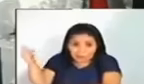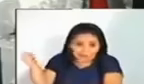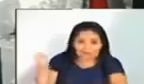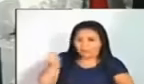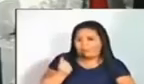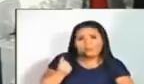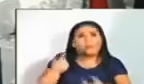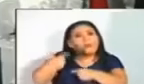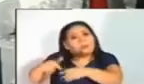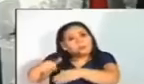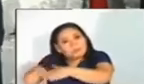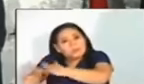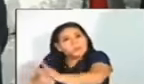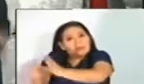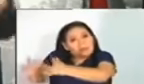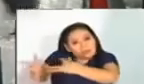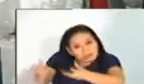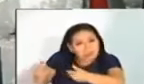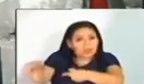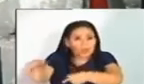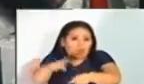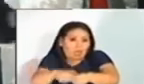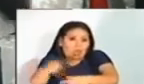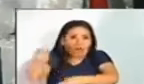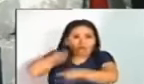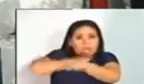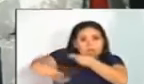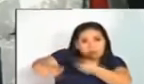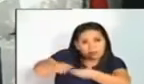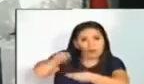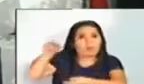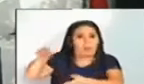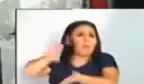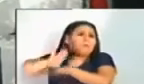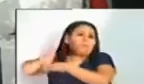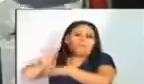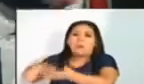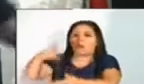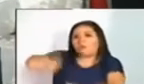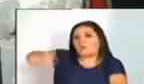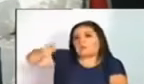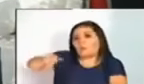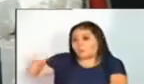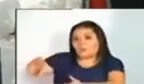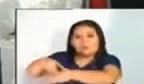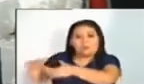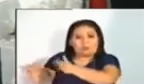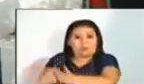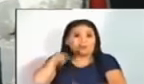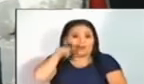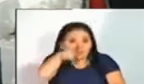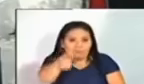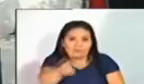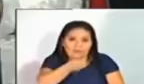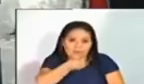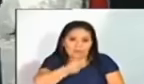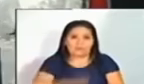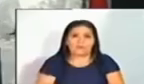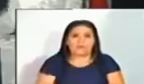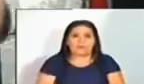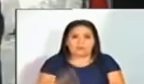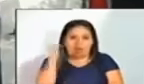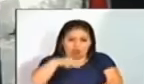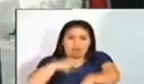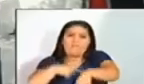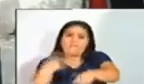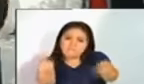embargo, la Asamblea Legislativa quiere que el gobierno le transfiera el dinero para que ellos se paguen sus salarios. Esa es información. Si estamos en